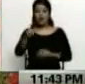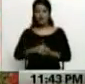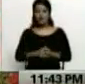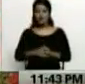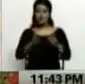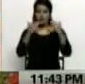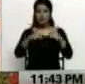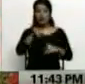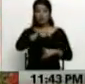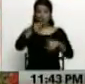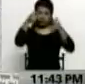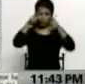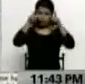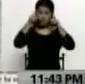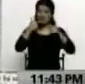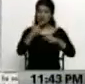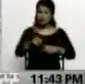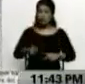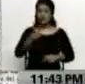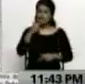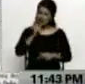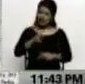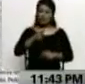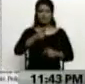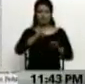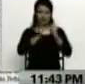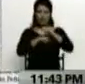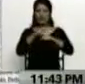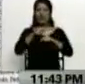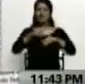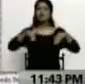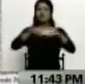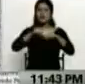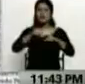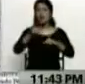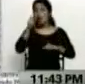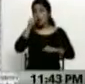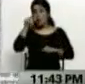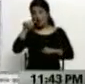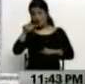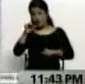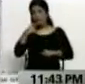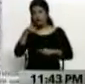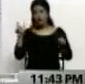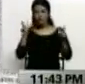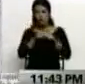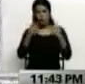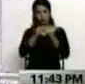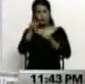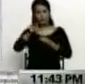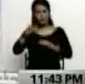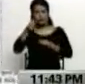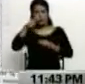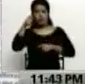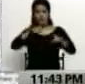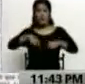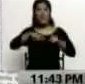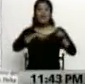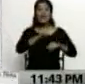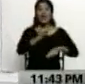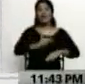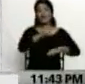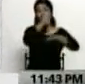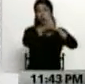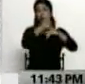iribarren ganaderos del zul exigen al gobierno que rectifique con la ley de tierras Alfredo Peña se reunió con los productores del Estado zulia era el alcalde mayor pero